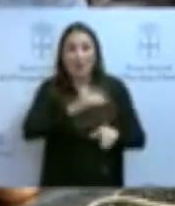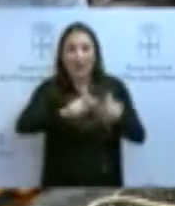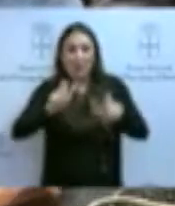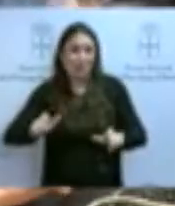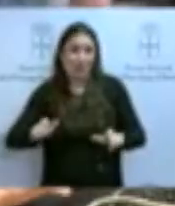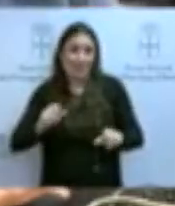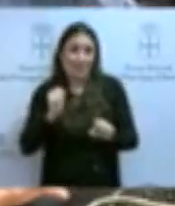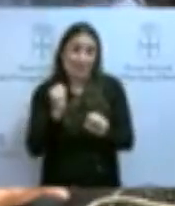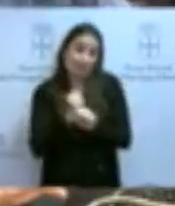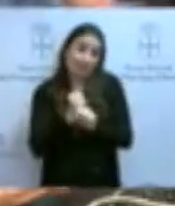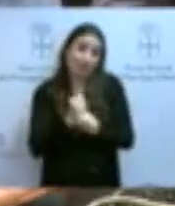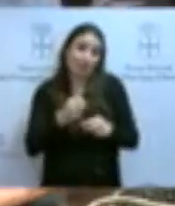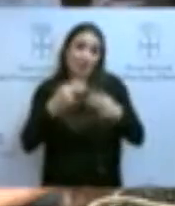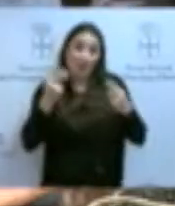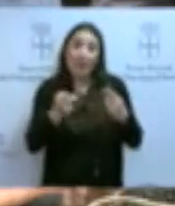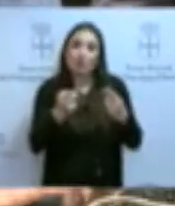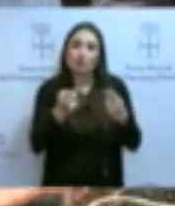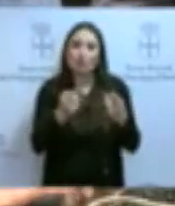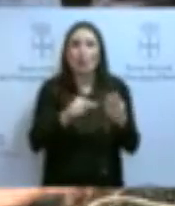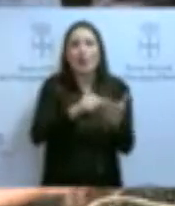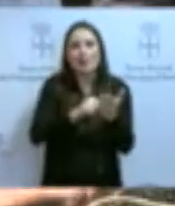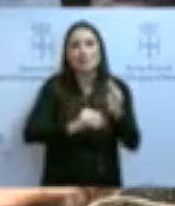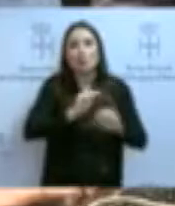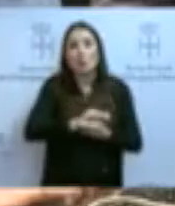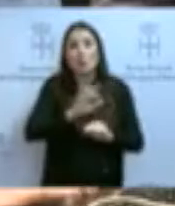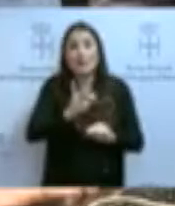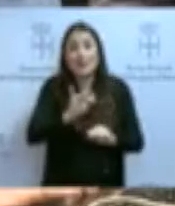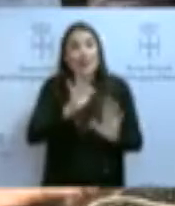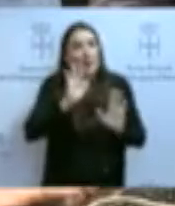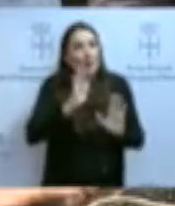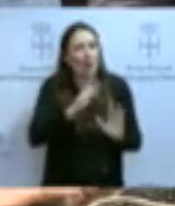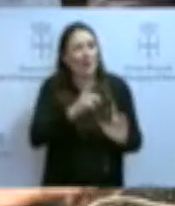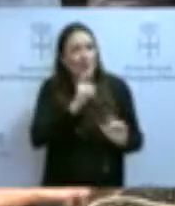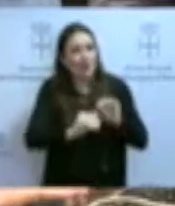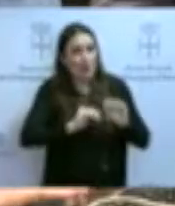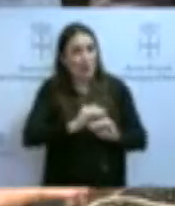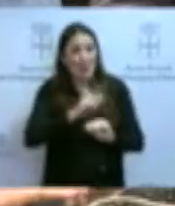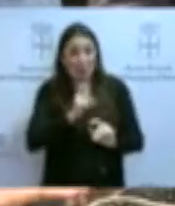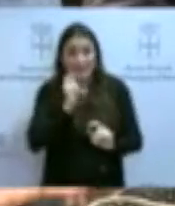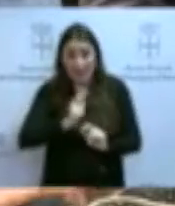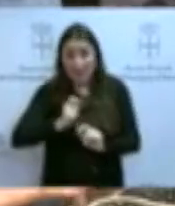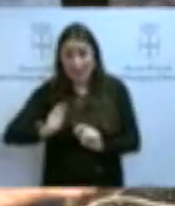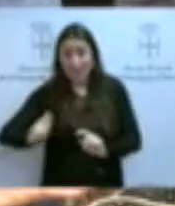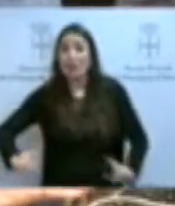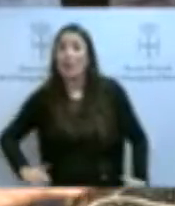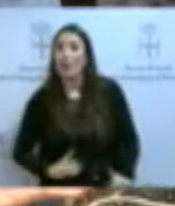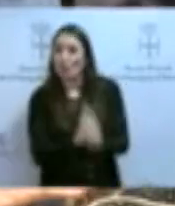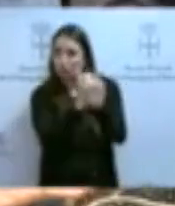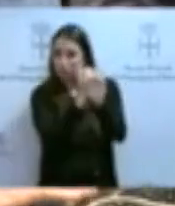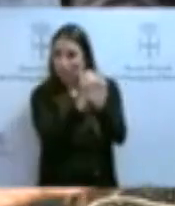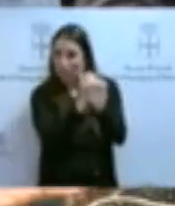públicas que ya cuentan con todos los requisitos para cobrarla, porque las sucesivas sentencias hacían en contra de